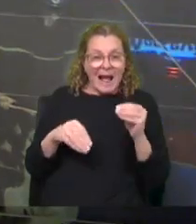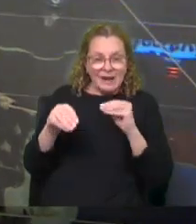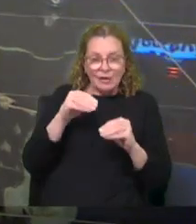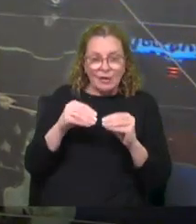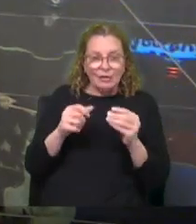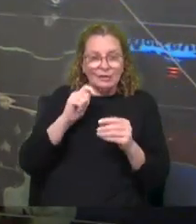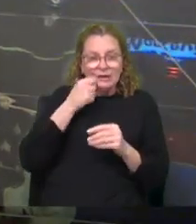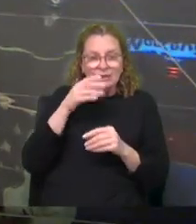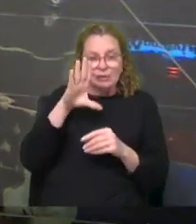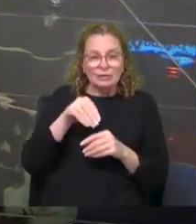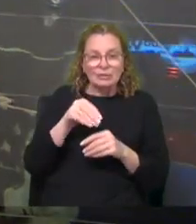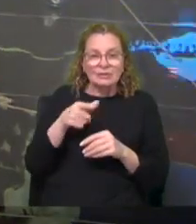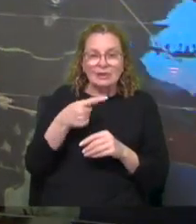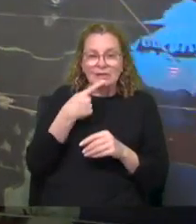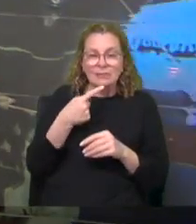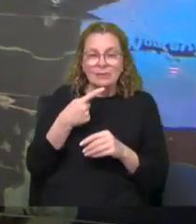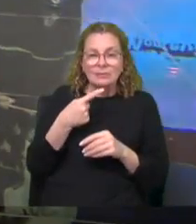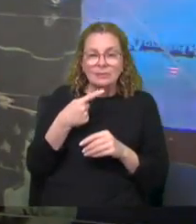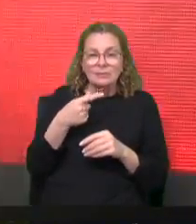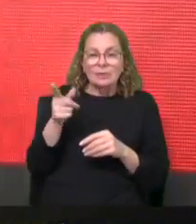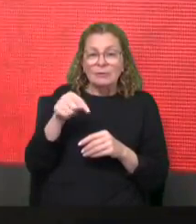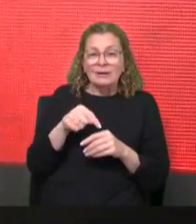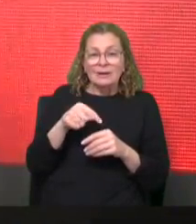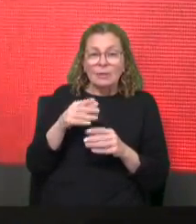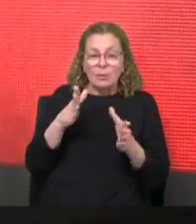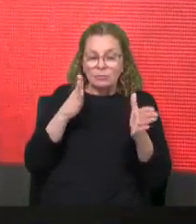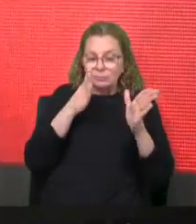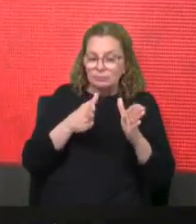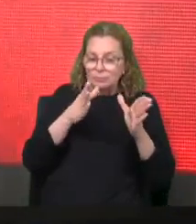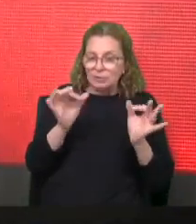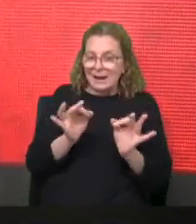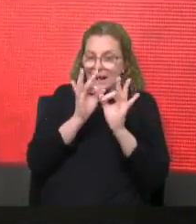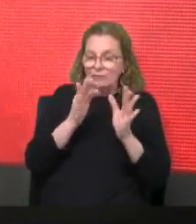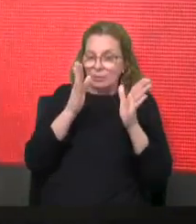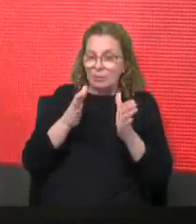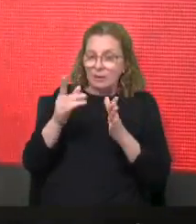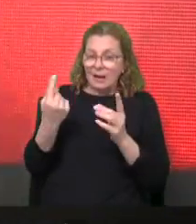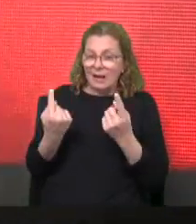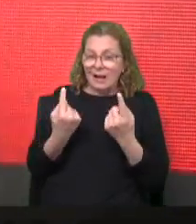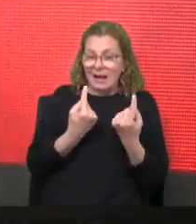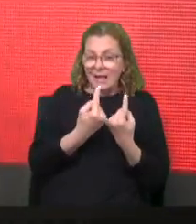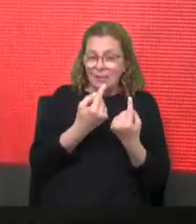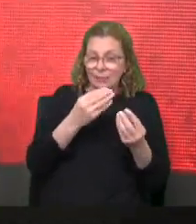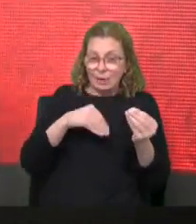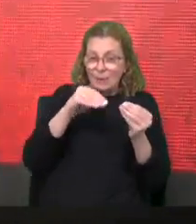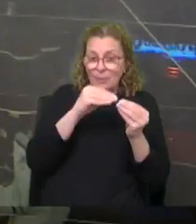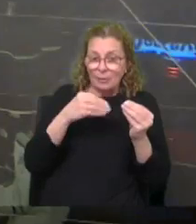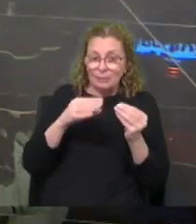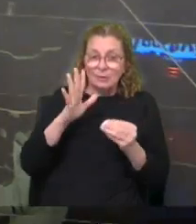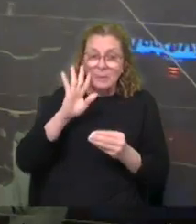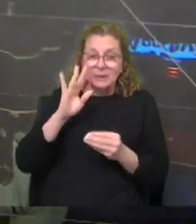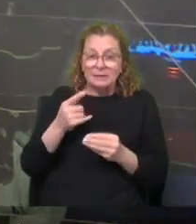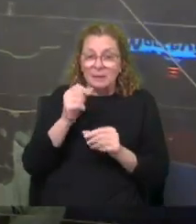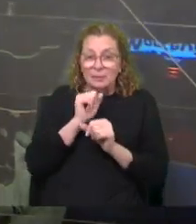lo lindo de todo esto, ¿no? Que de repente Marce puede venir con una estructura de una canción y cada uno le pone lo que le parece